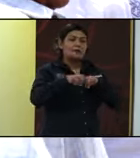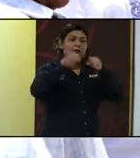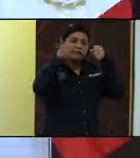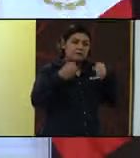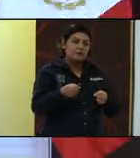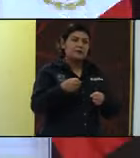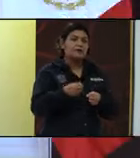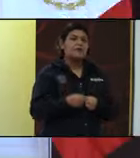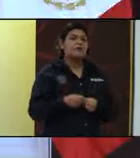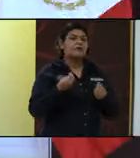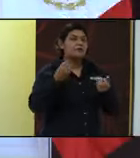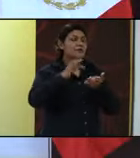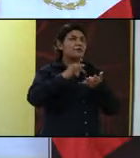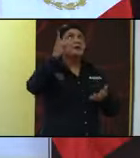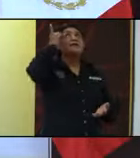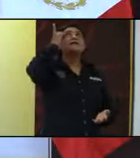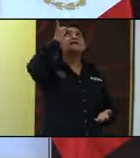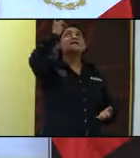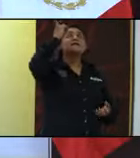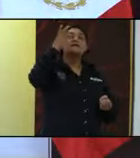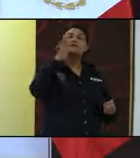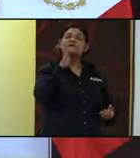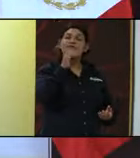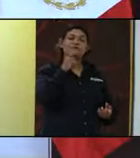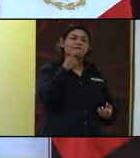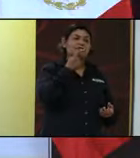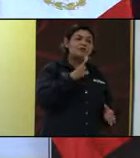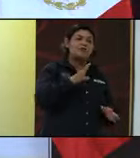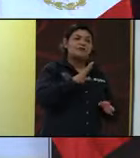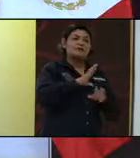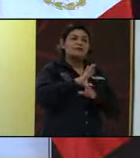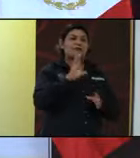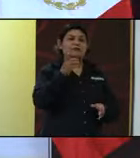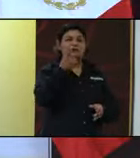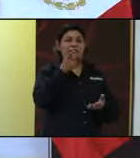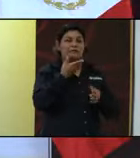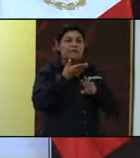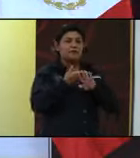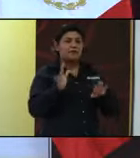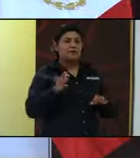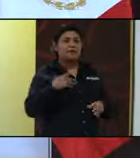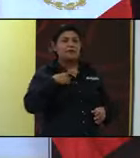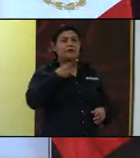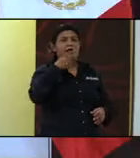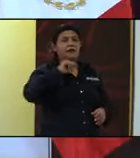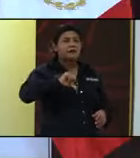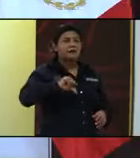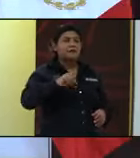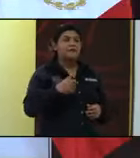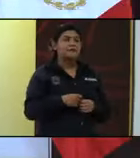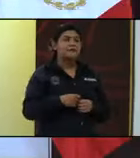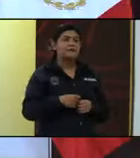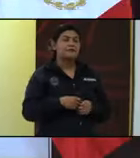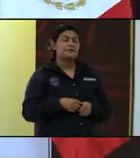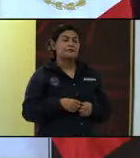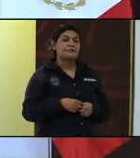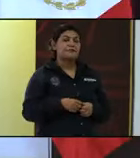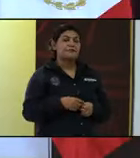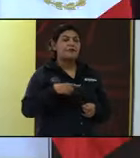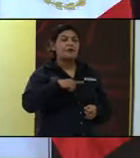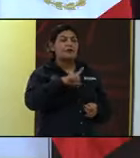pues gracias a Dios no podemos decir saldo blanco. También les comento que